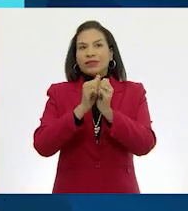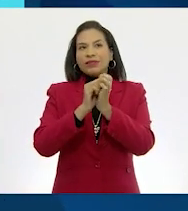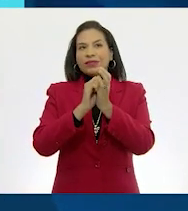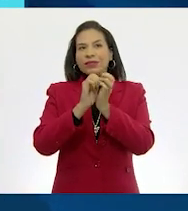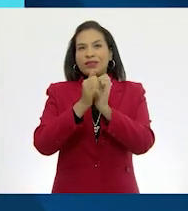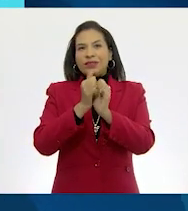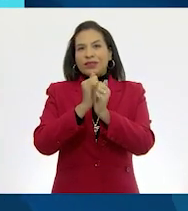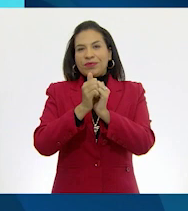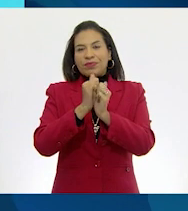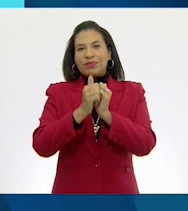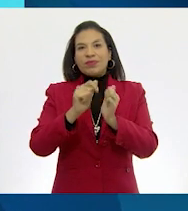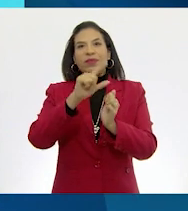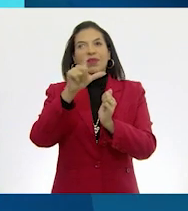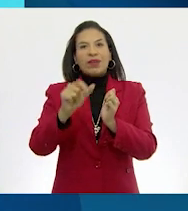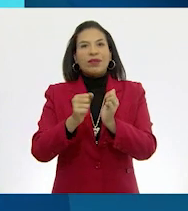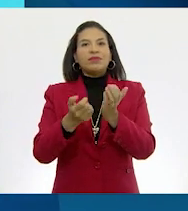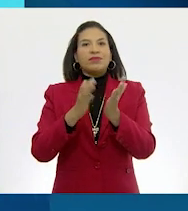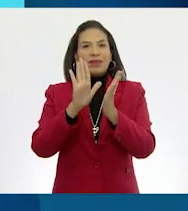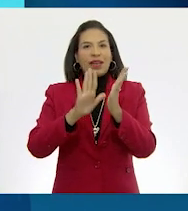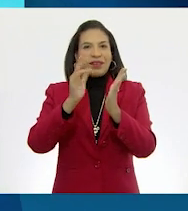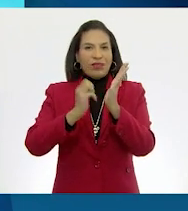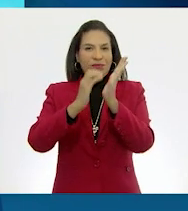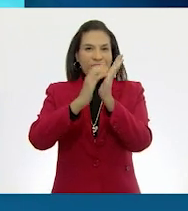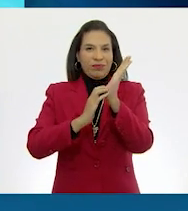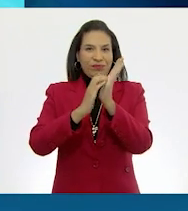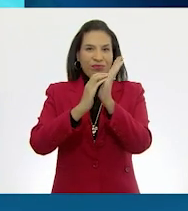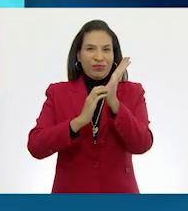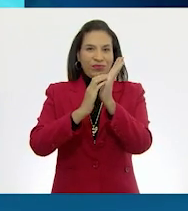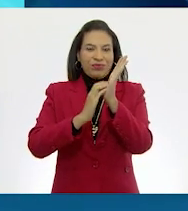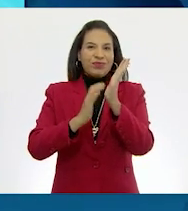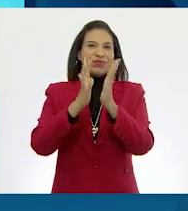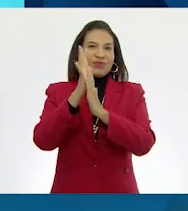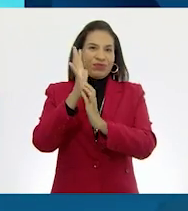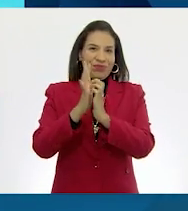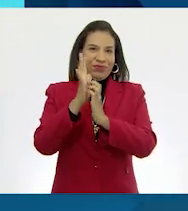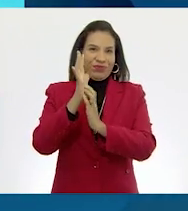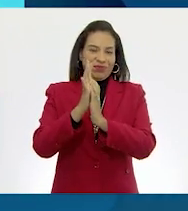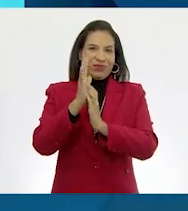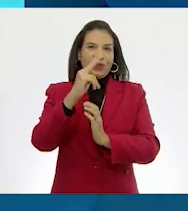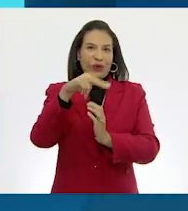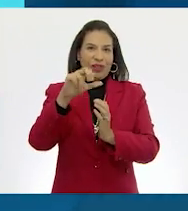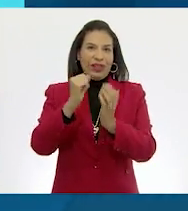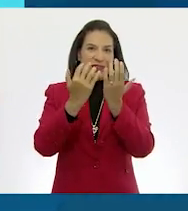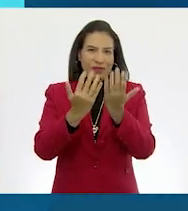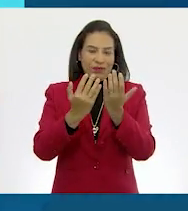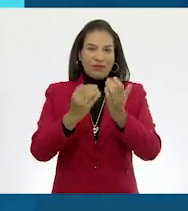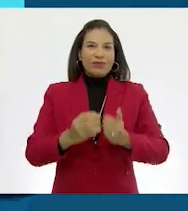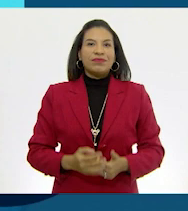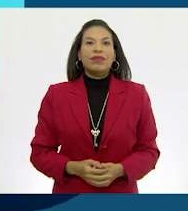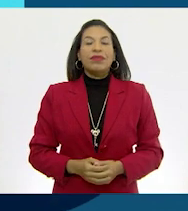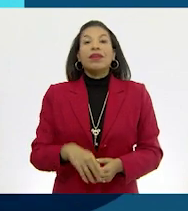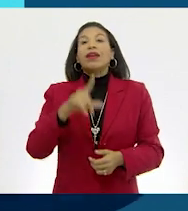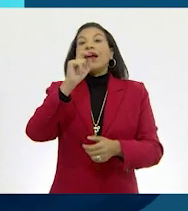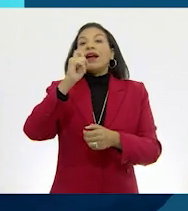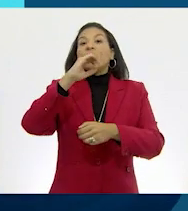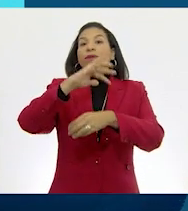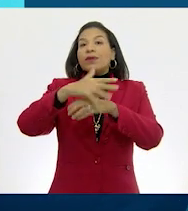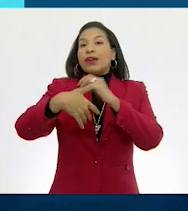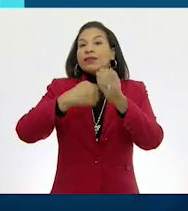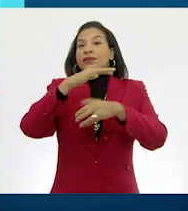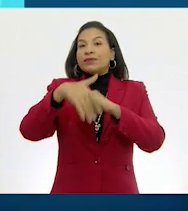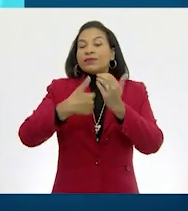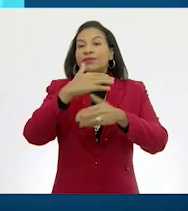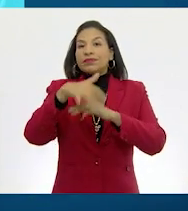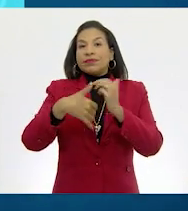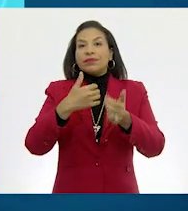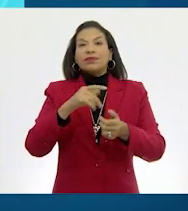dedos. Ahora haz como que rasguñas la palma de tus manos para lavar tus uñas. Enjuaga tus manos con